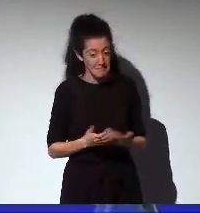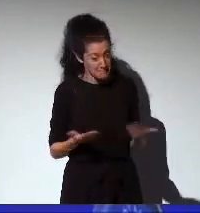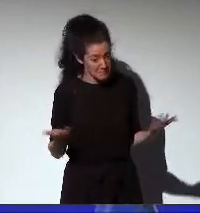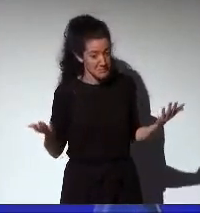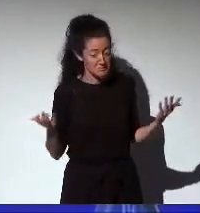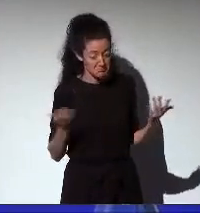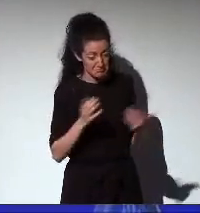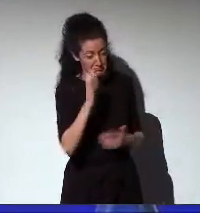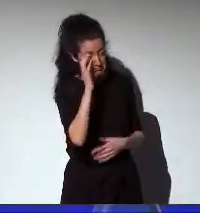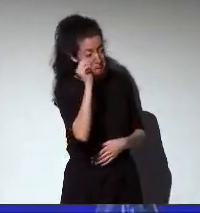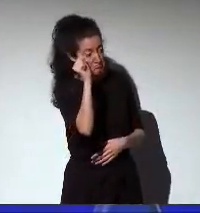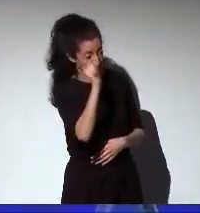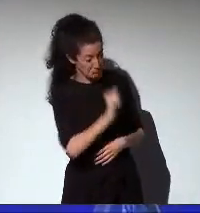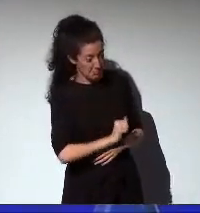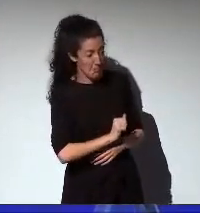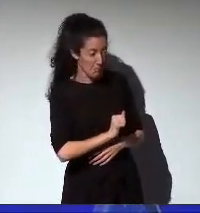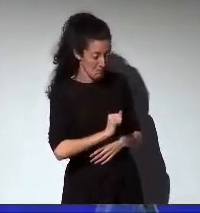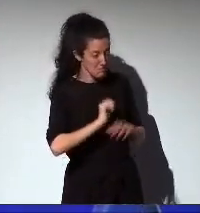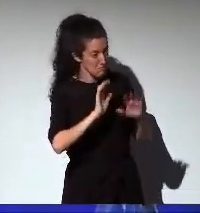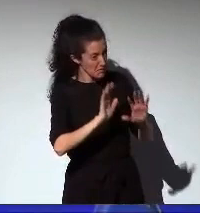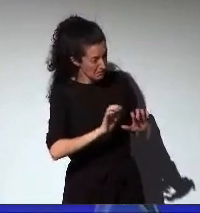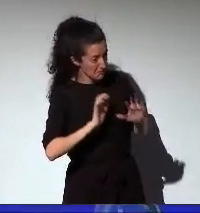aprendido, ¿no? y disfrutado